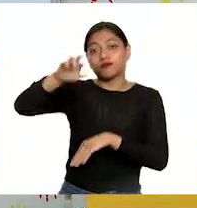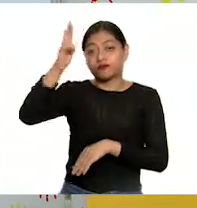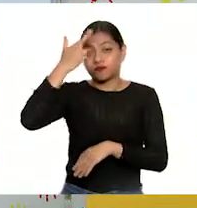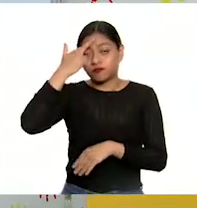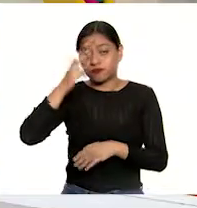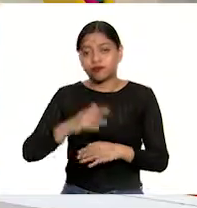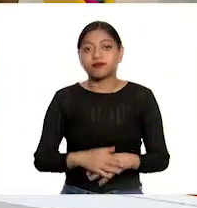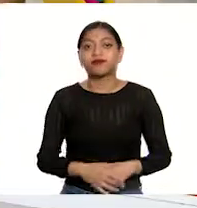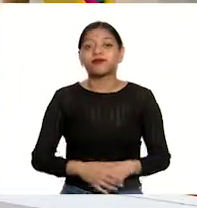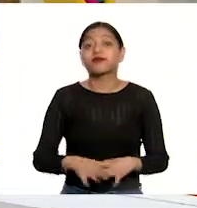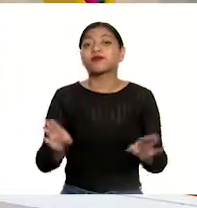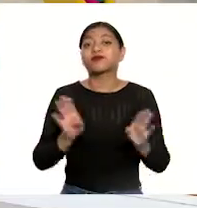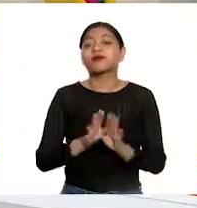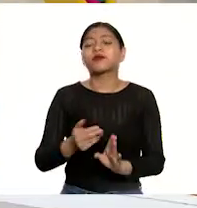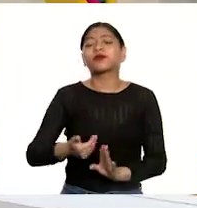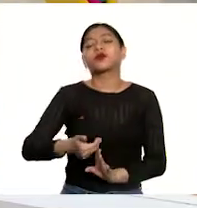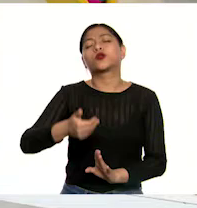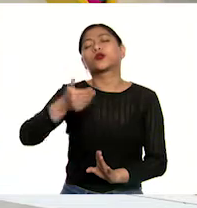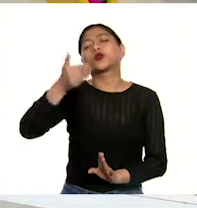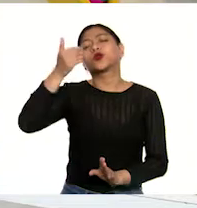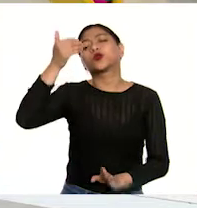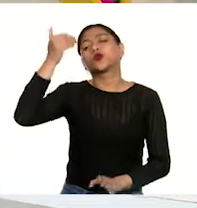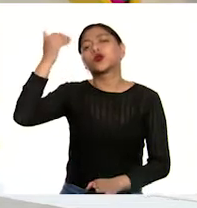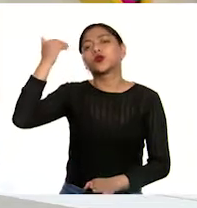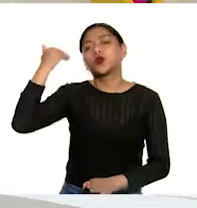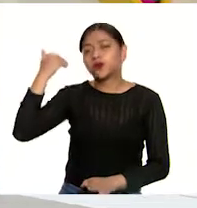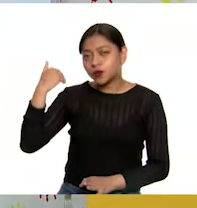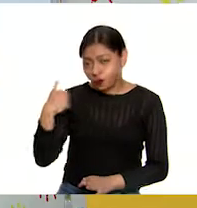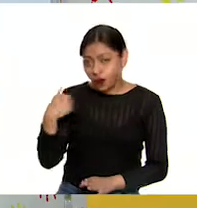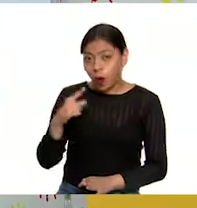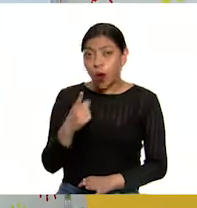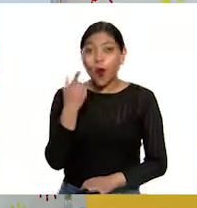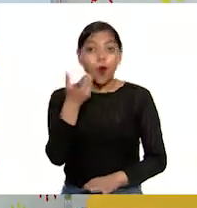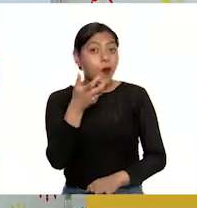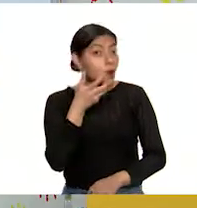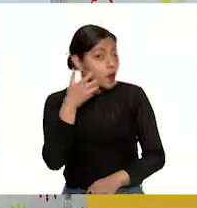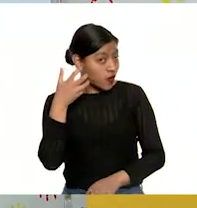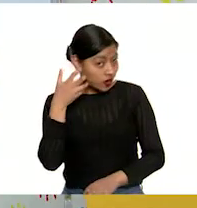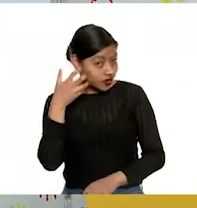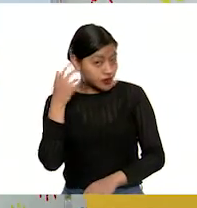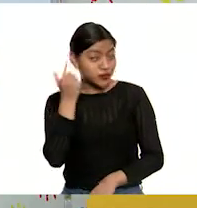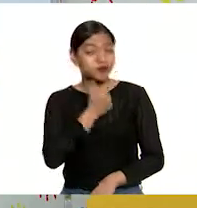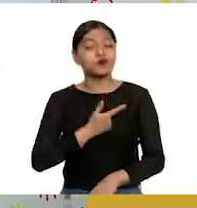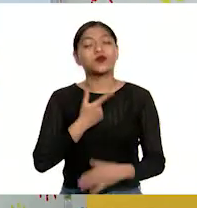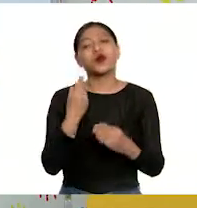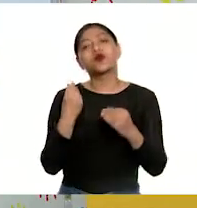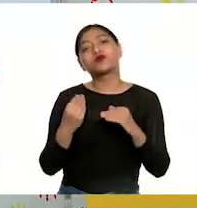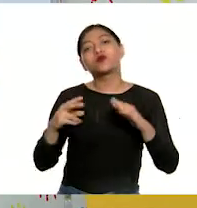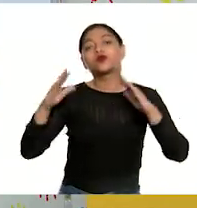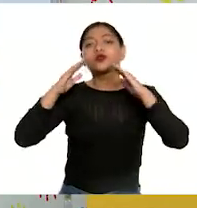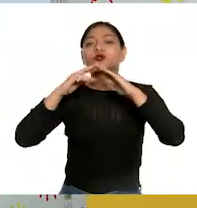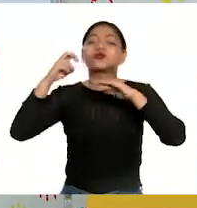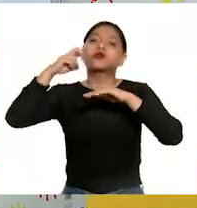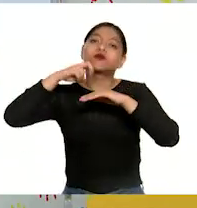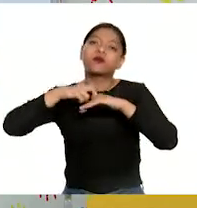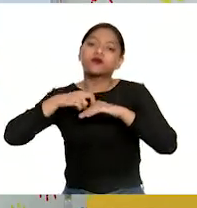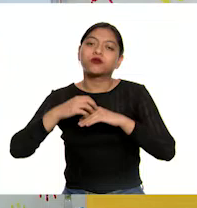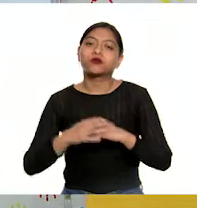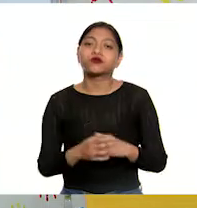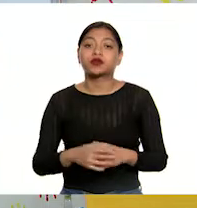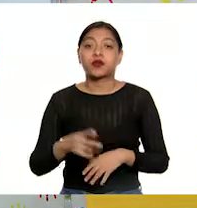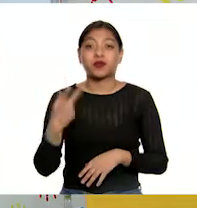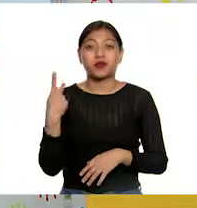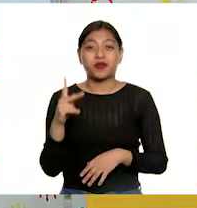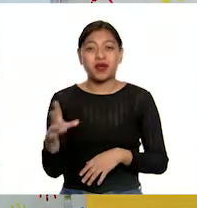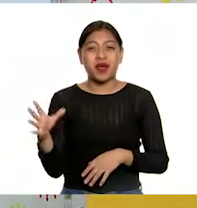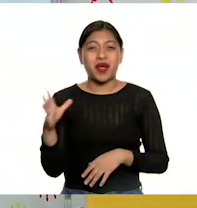con Había una vez Exacto. un gato que le gustaba mucho ir a la azotea. Sí. Sin embargo,